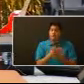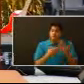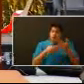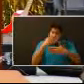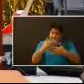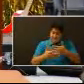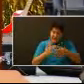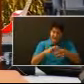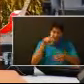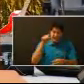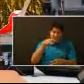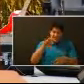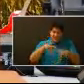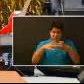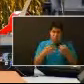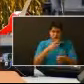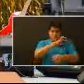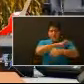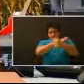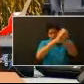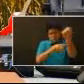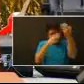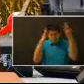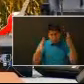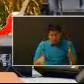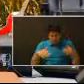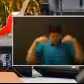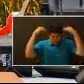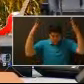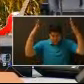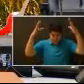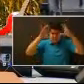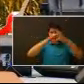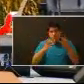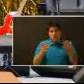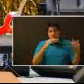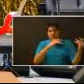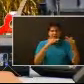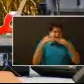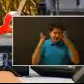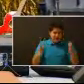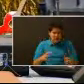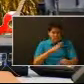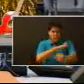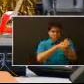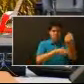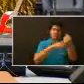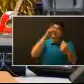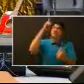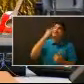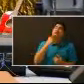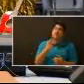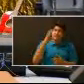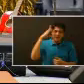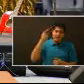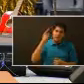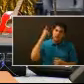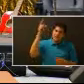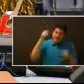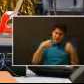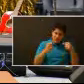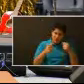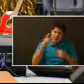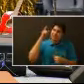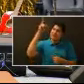poderoso gigante, como poderoso guerrero. Si Él lo dijo es porque Él lo hará, porque Él no es hombre